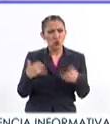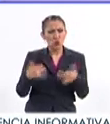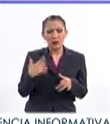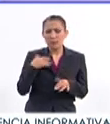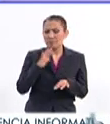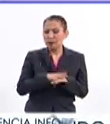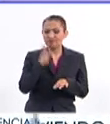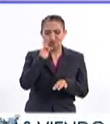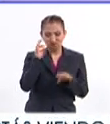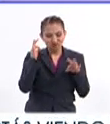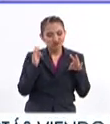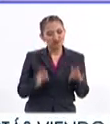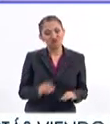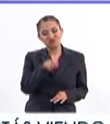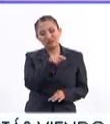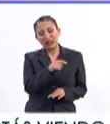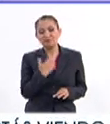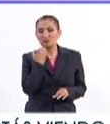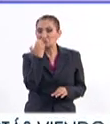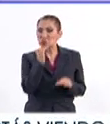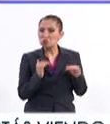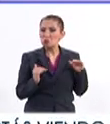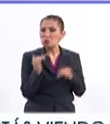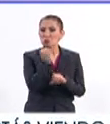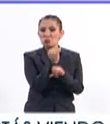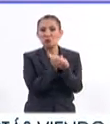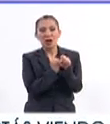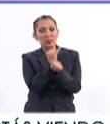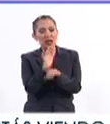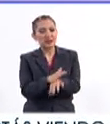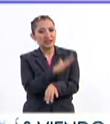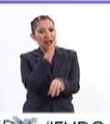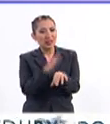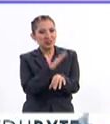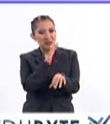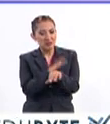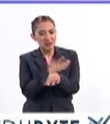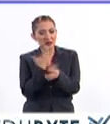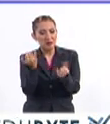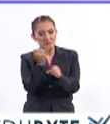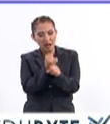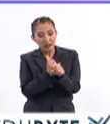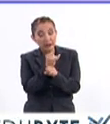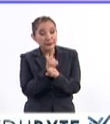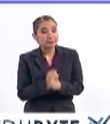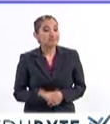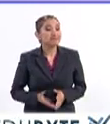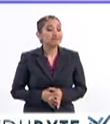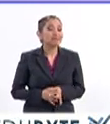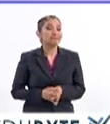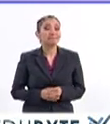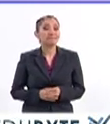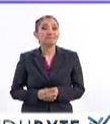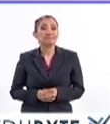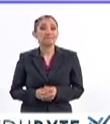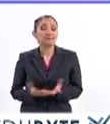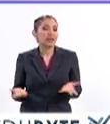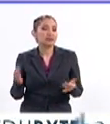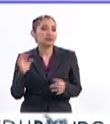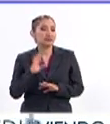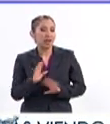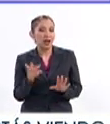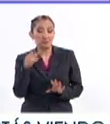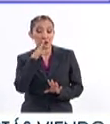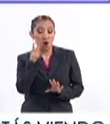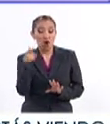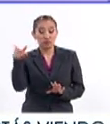una vez más demuestra que es una gran institución de investigación, de excelencia académica y bueno, pues finalmente con